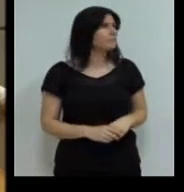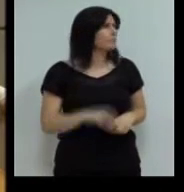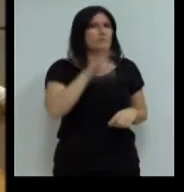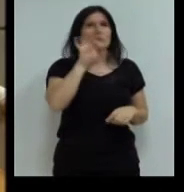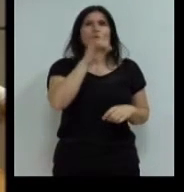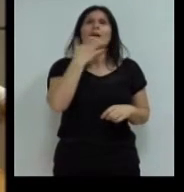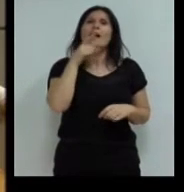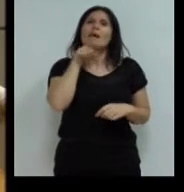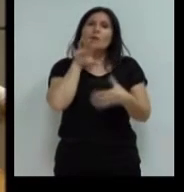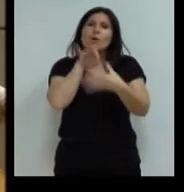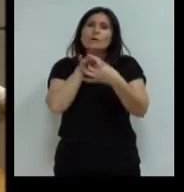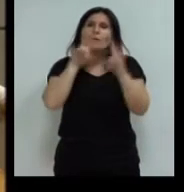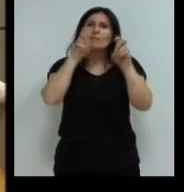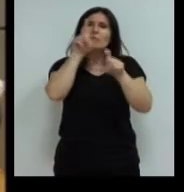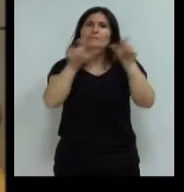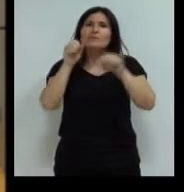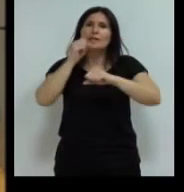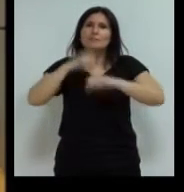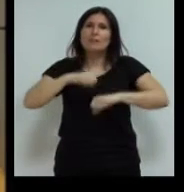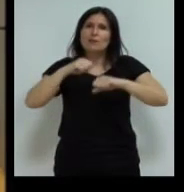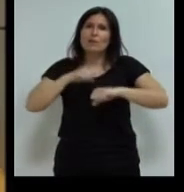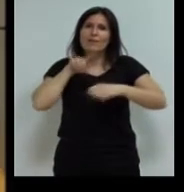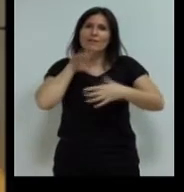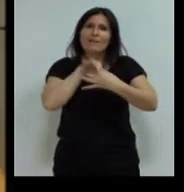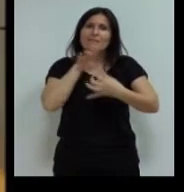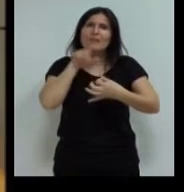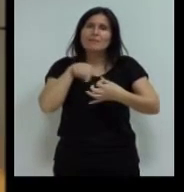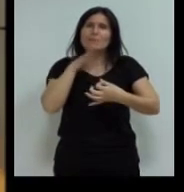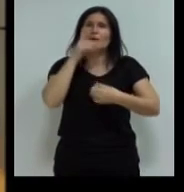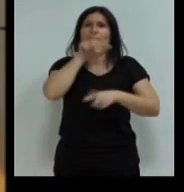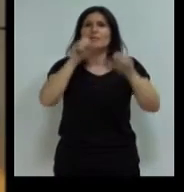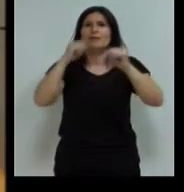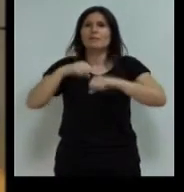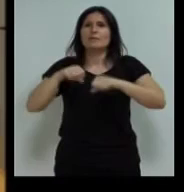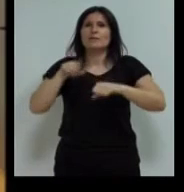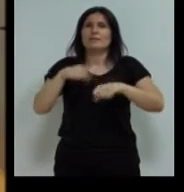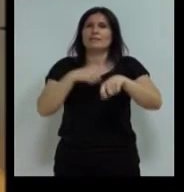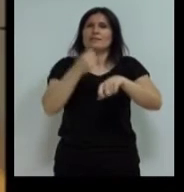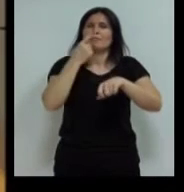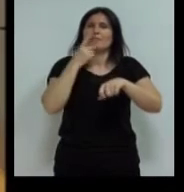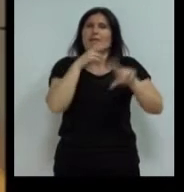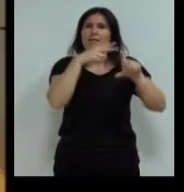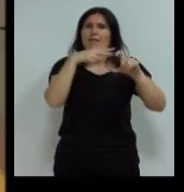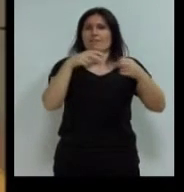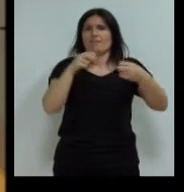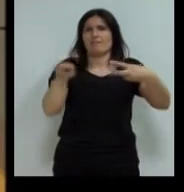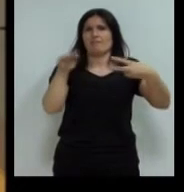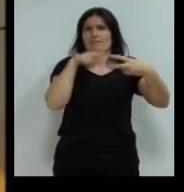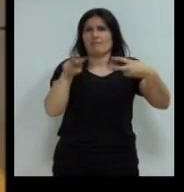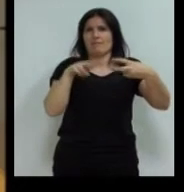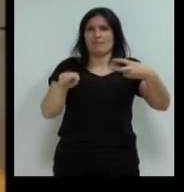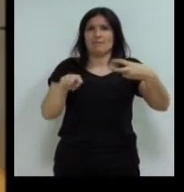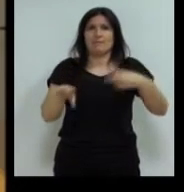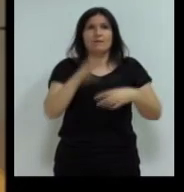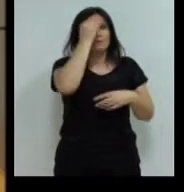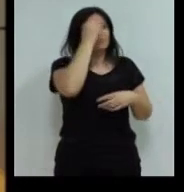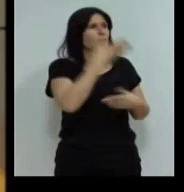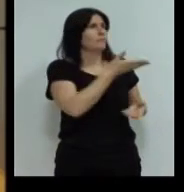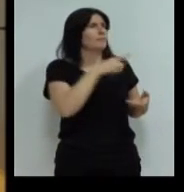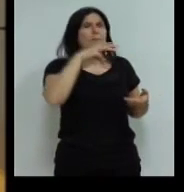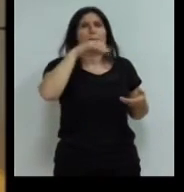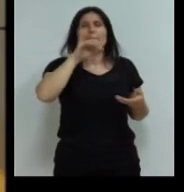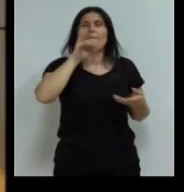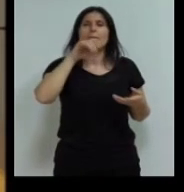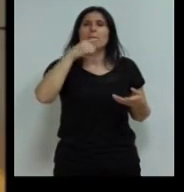Claro. Igual. Con lo cual iría, porque las personas mayores, Claro. Uno de los consecuencias puede ser también que puedan... ¿Tú crees que un pasapalabra, por poner